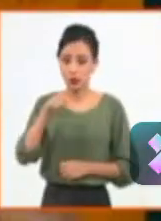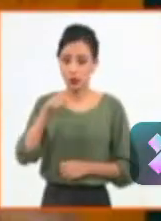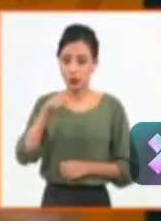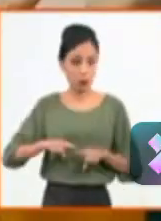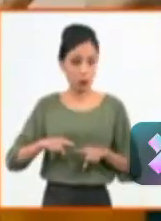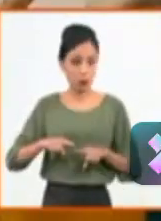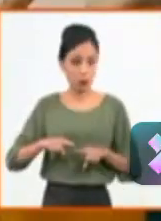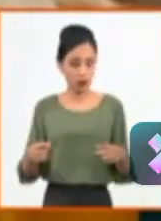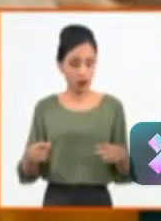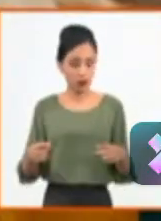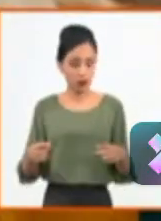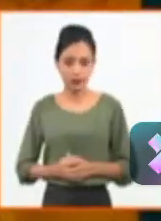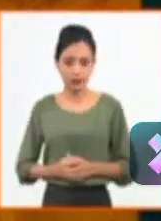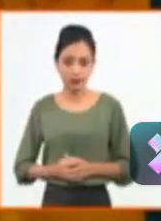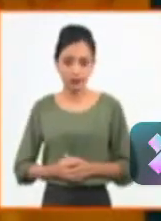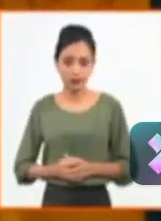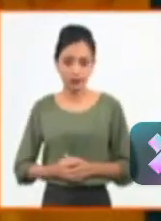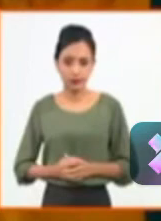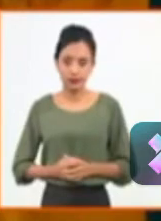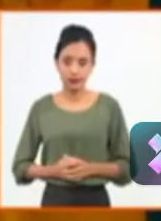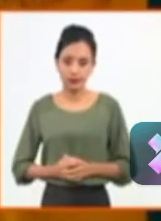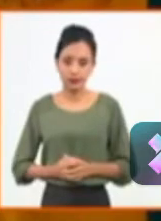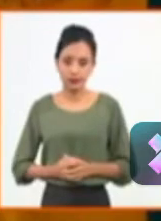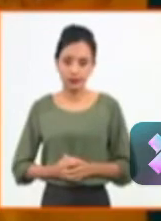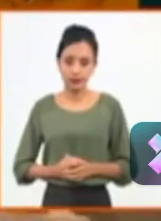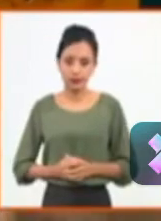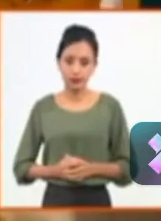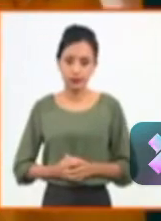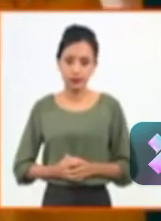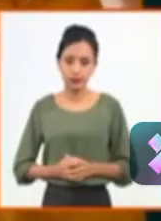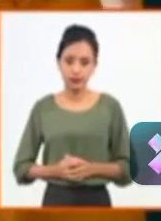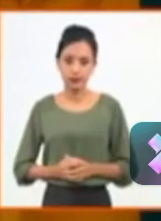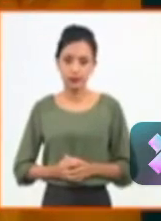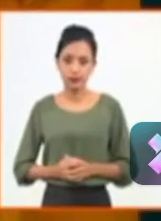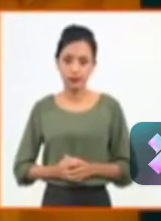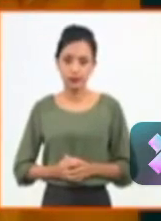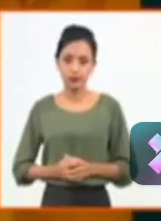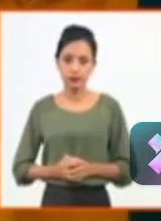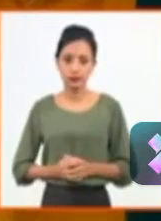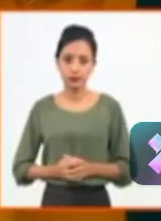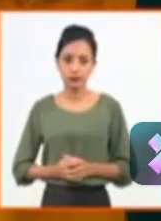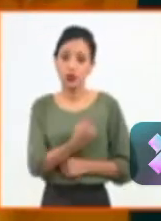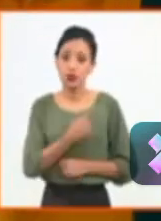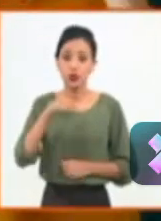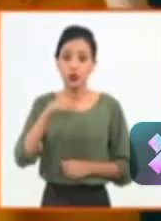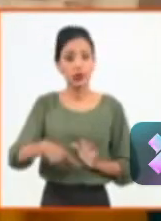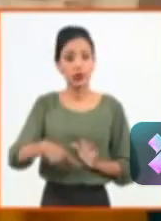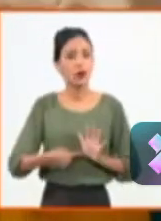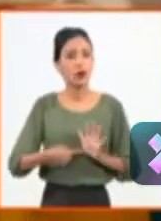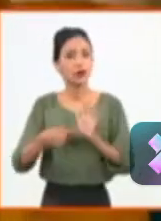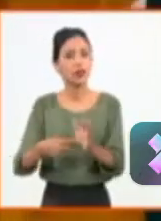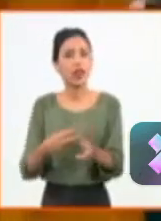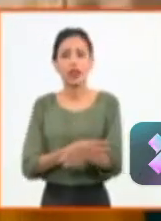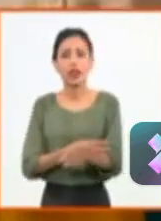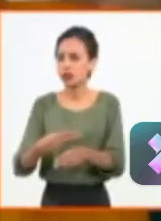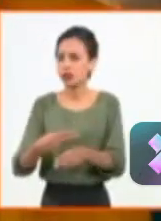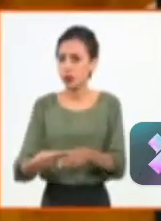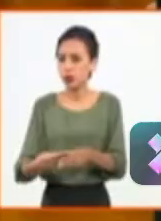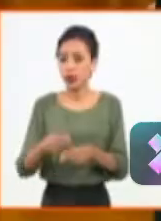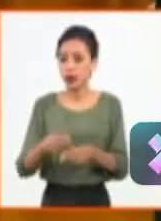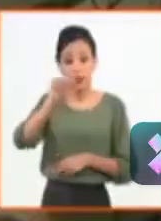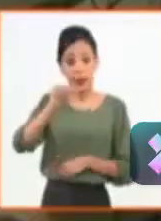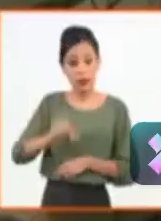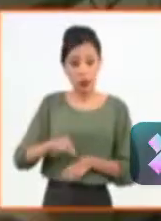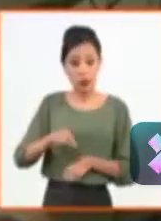retomar y contribuir con nuevos audiovisuales a la serie Rostros, que muestran historias de vidas de personas que están enfrentando